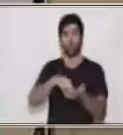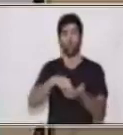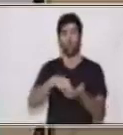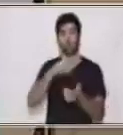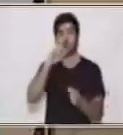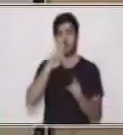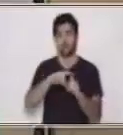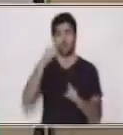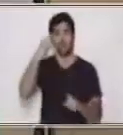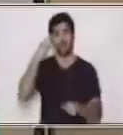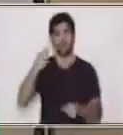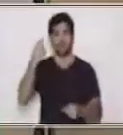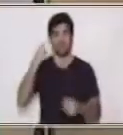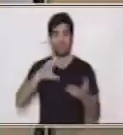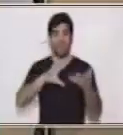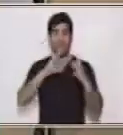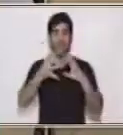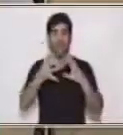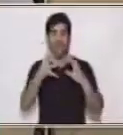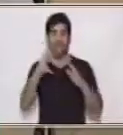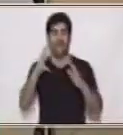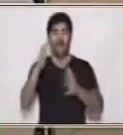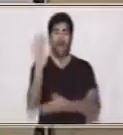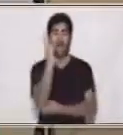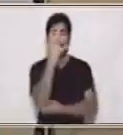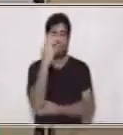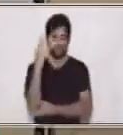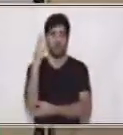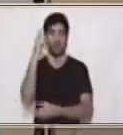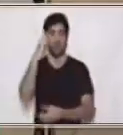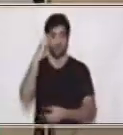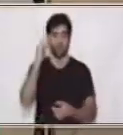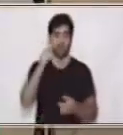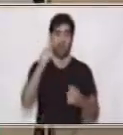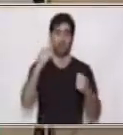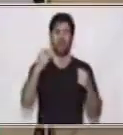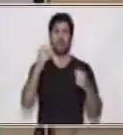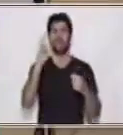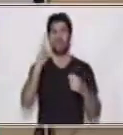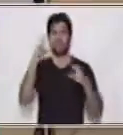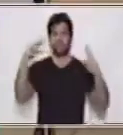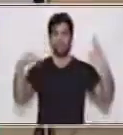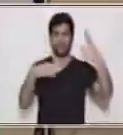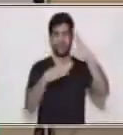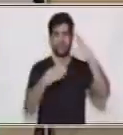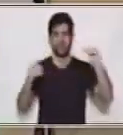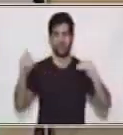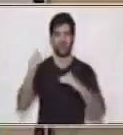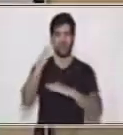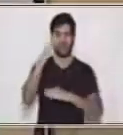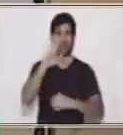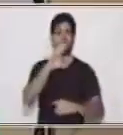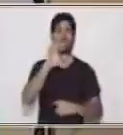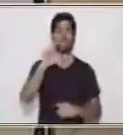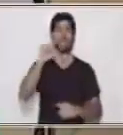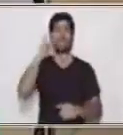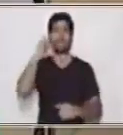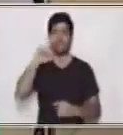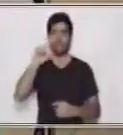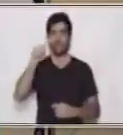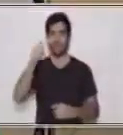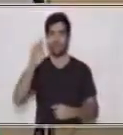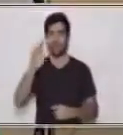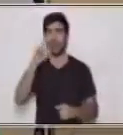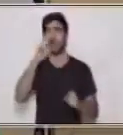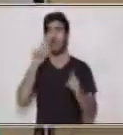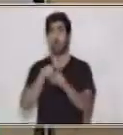Medio Ambiente, por lo que siempre te recuerdo reducir, reutilizar y reciclar, así como el 12 de junio se conmemora el Día Mundial